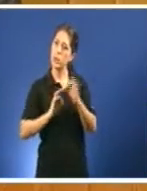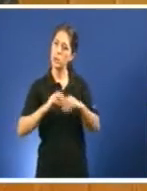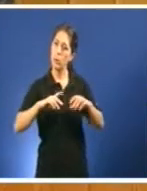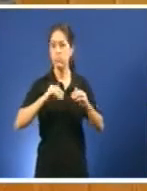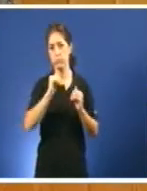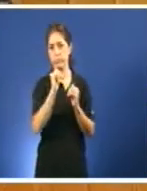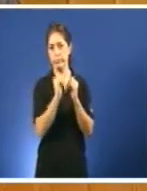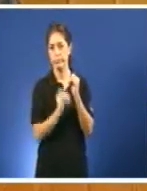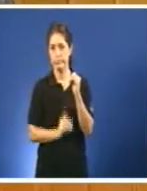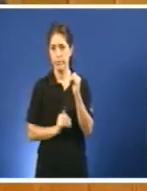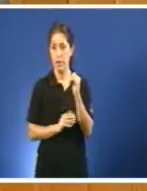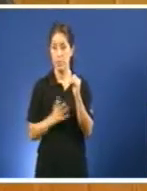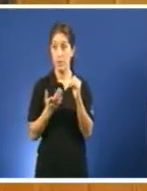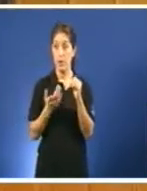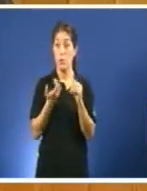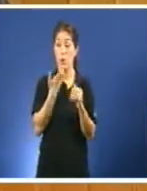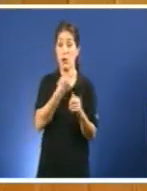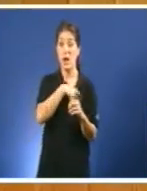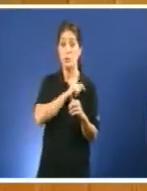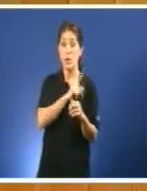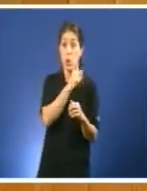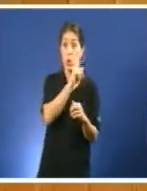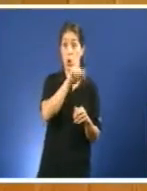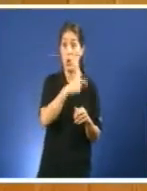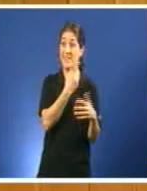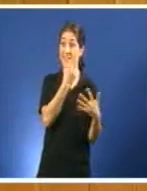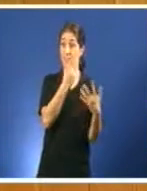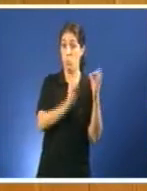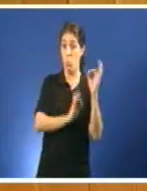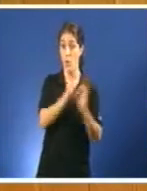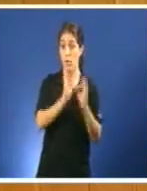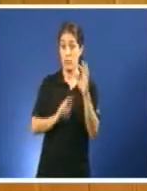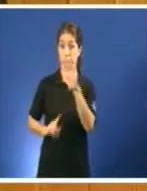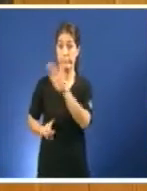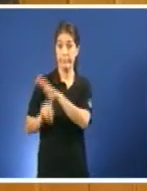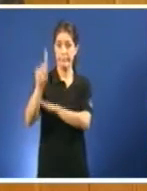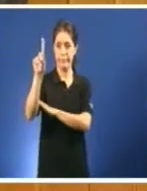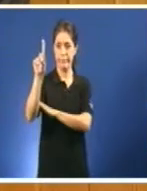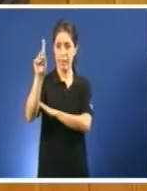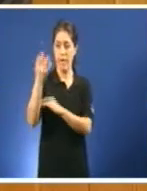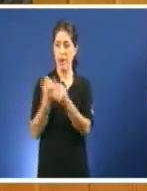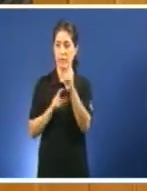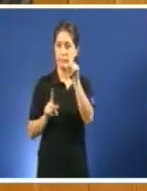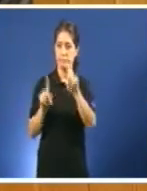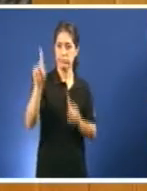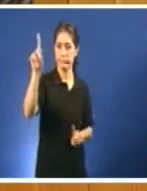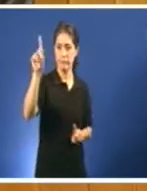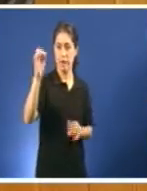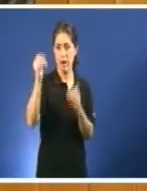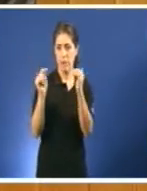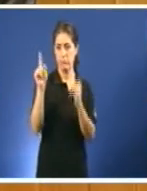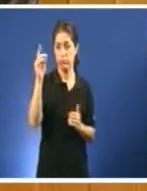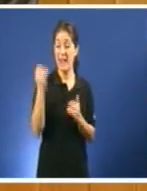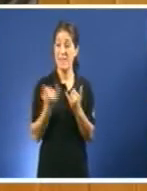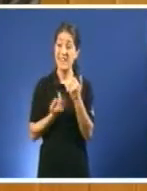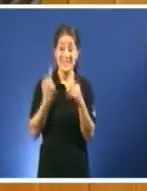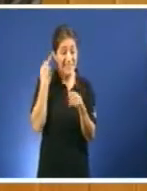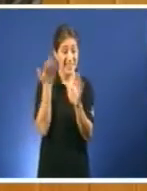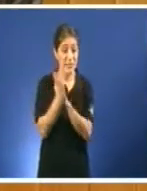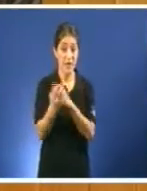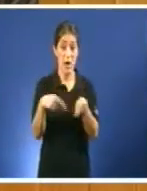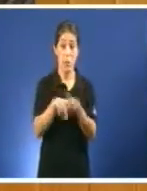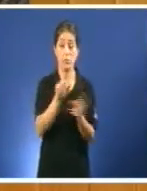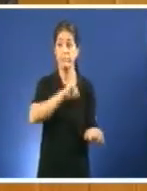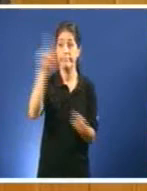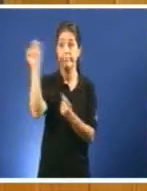frente ao medre do 1,6% no conxunto do Estado. E as razóns deste descenso son a caída das